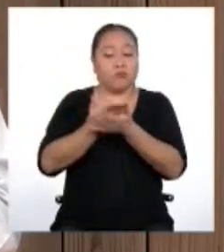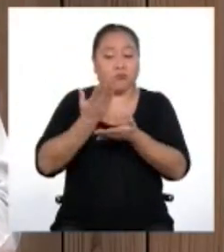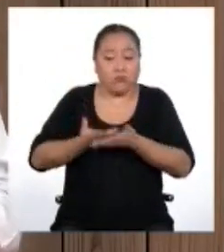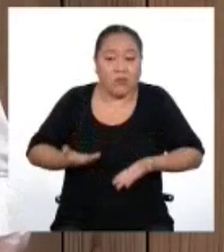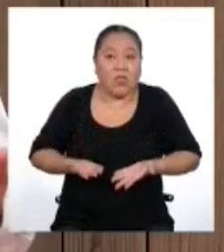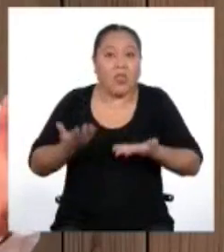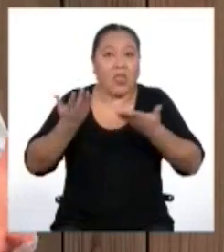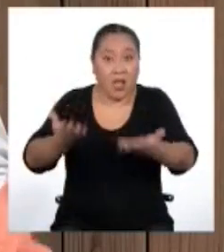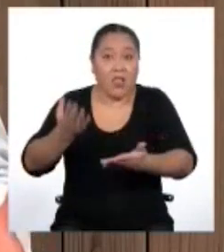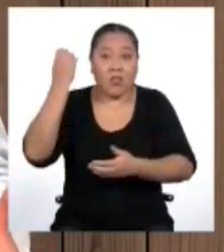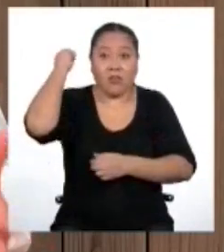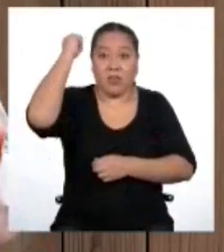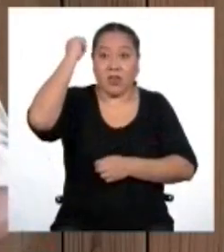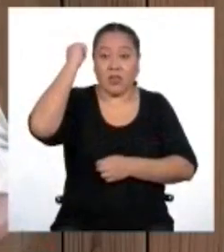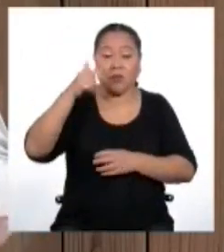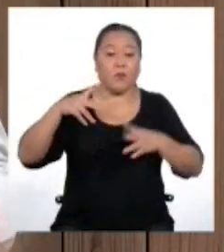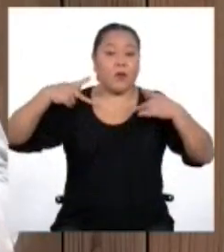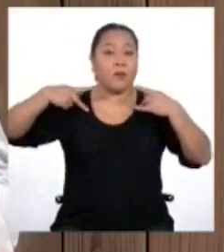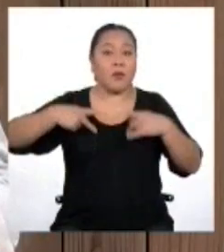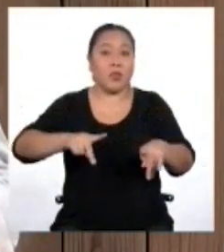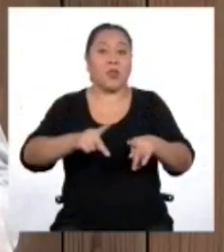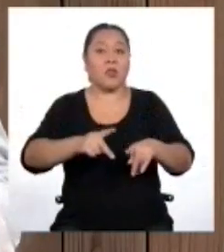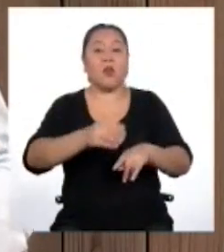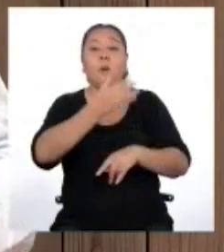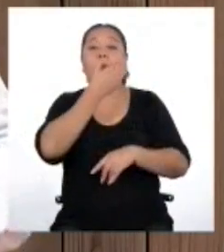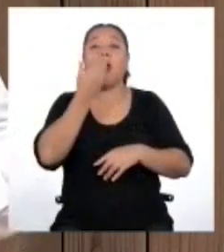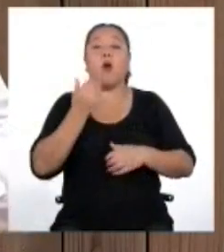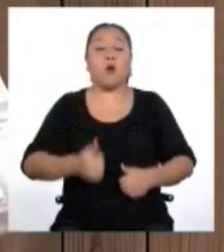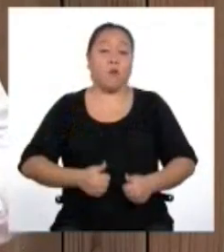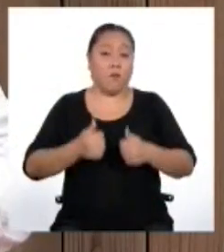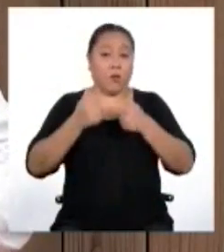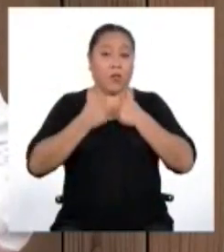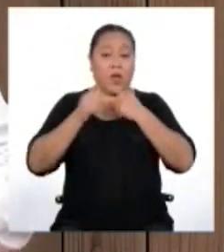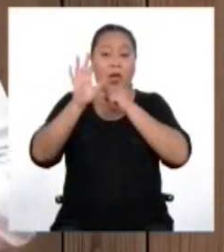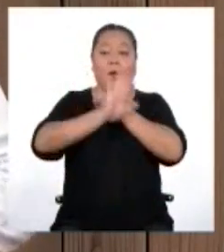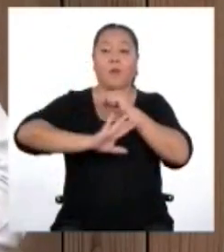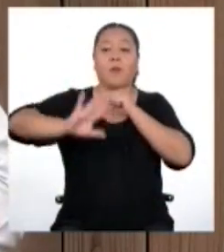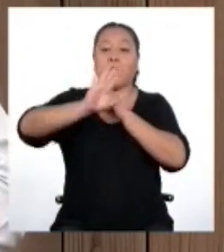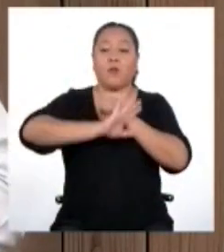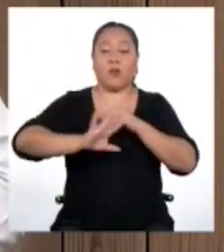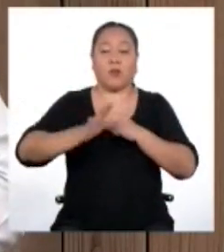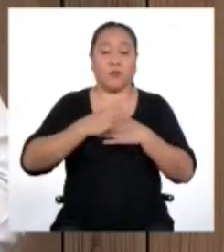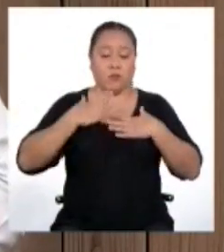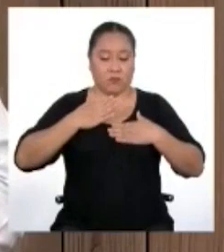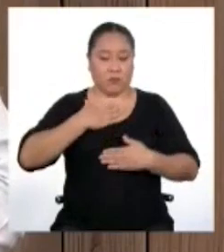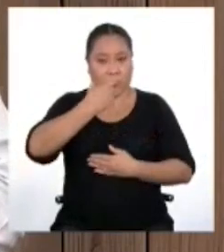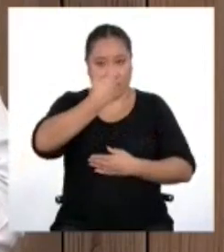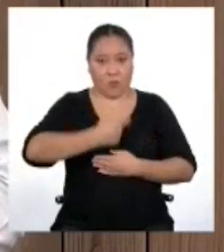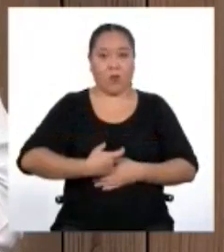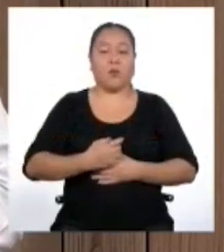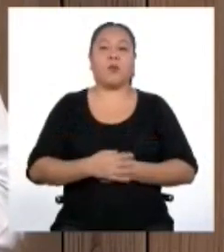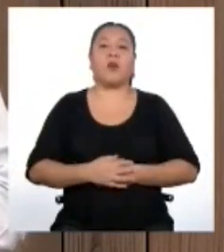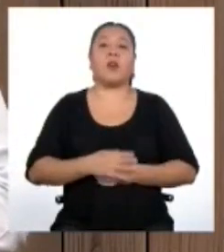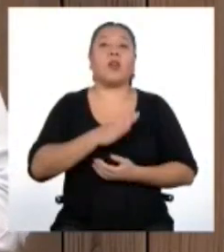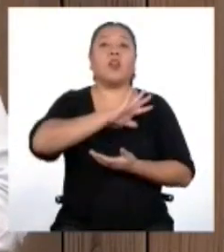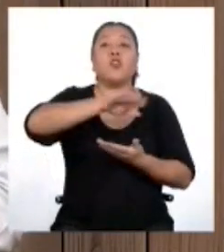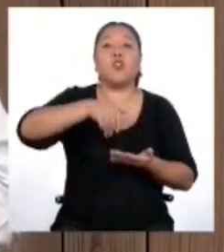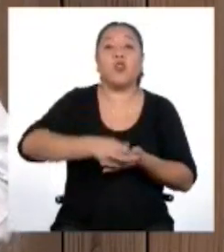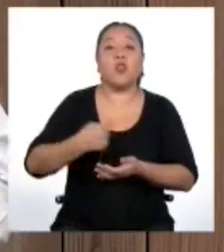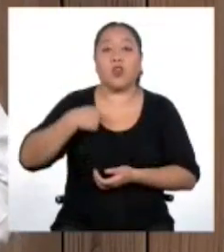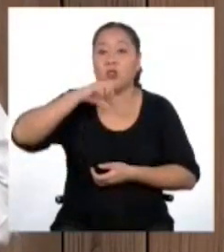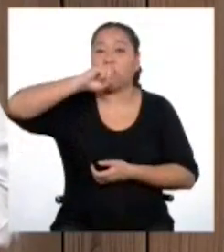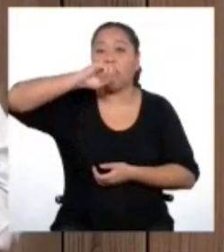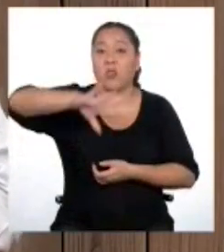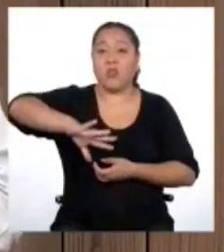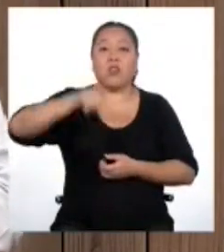derechos, permitiendo que tengamos una buena calidad de vida y protegiendo nuestra dignidad. Y todo lo que te acabo de mencionar